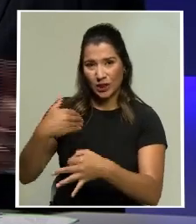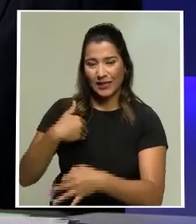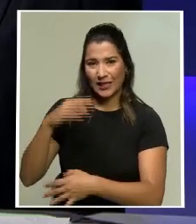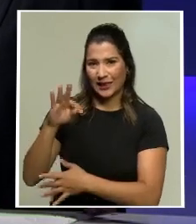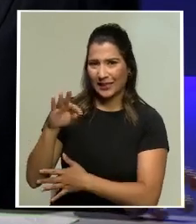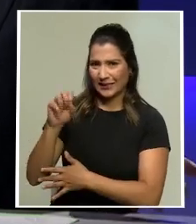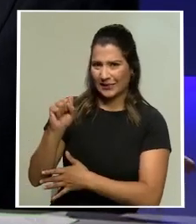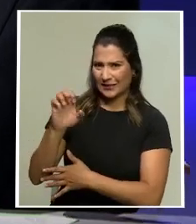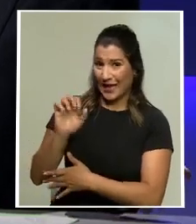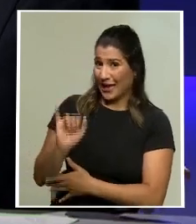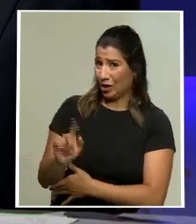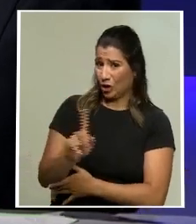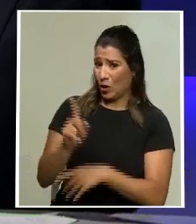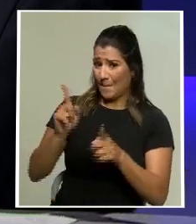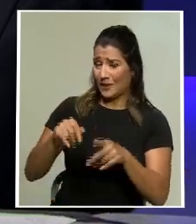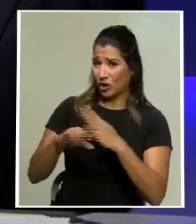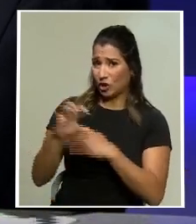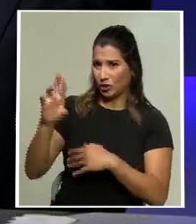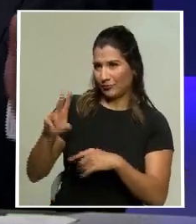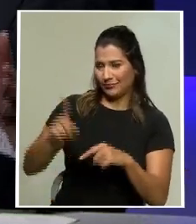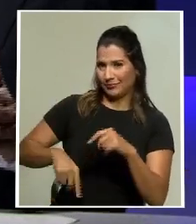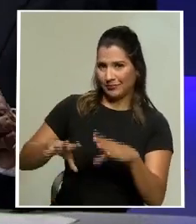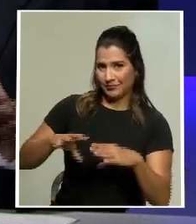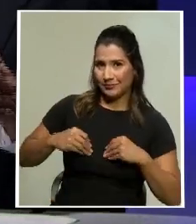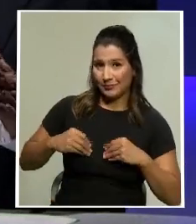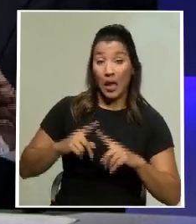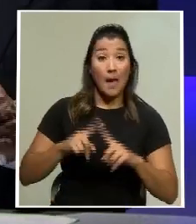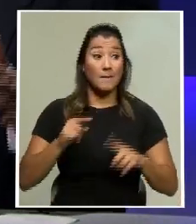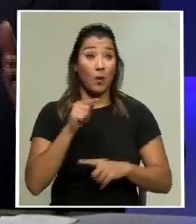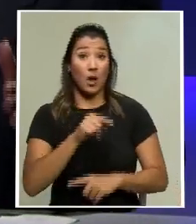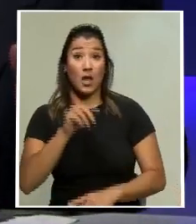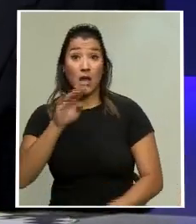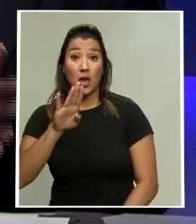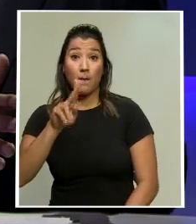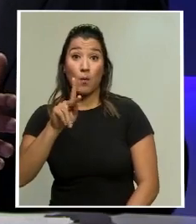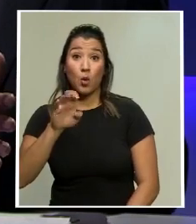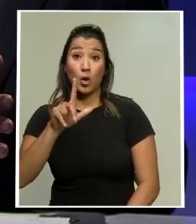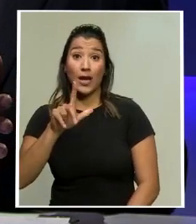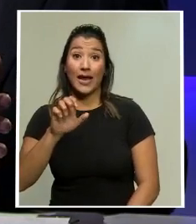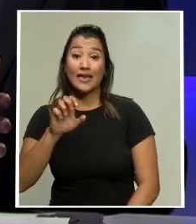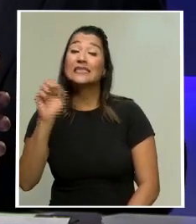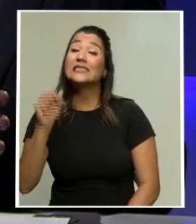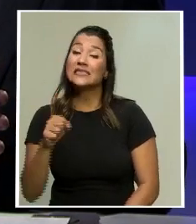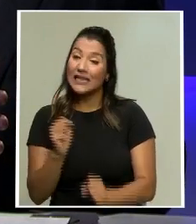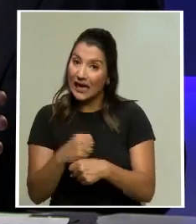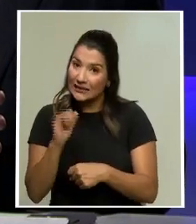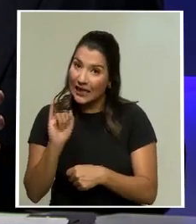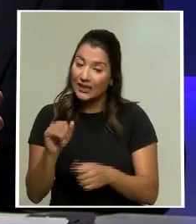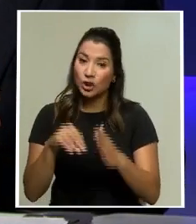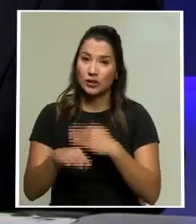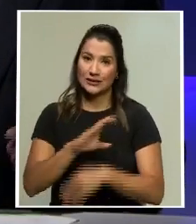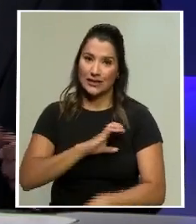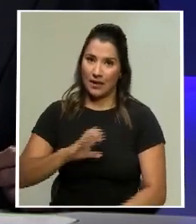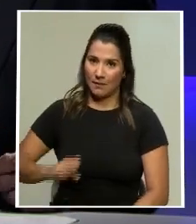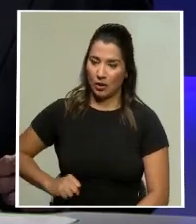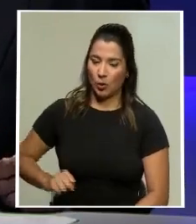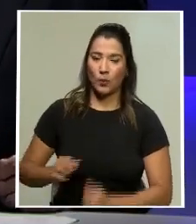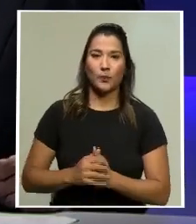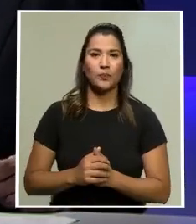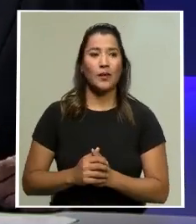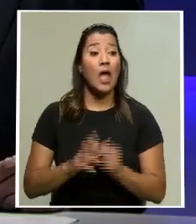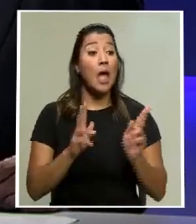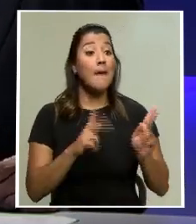Eso es inconcebible aquí. Sí. En cambio, Bukele está haciendo eso en El Salvador. Quienes lo